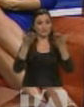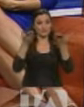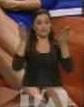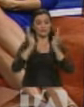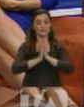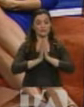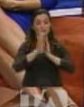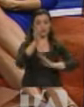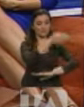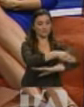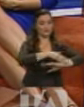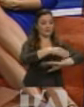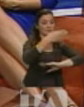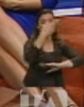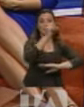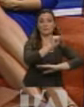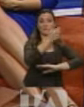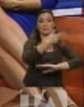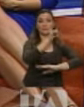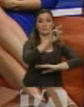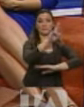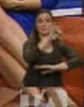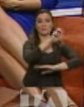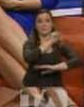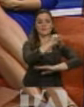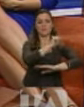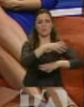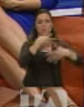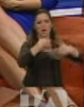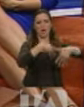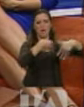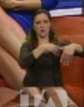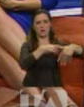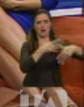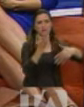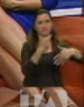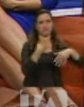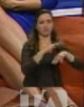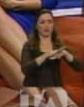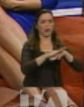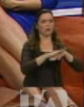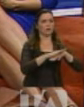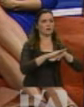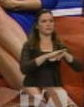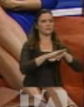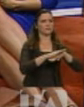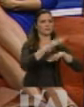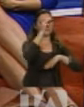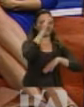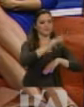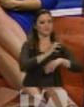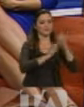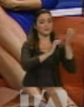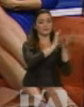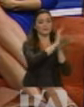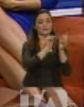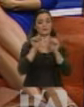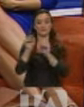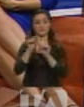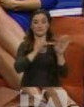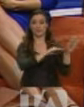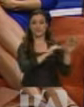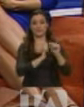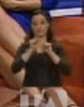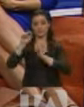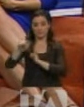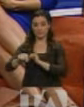los escenarios de manifestaciones para respaldar al oficialismo y al Instituto de Seguridad de las Fuerzas Armadas, ISFA. Los